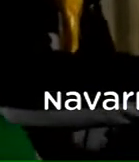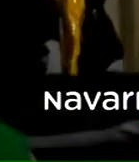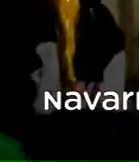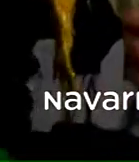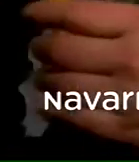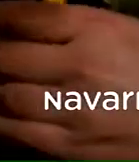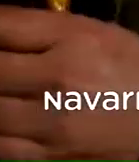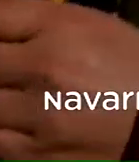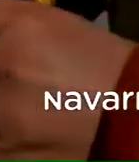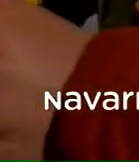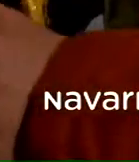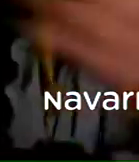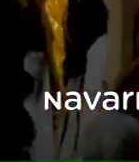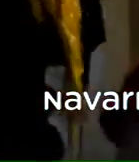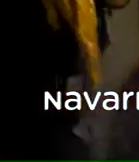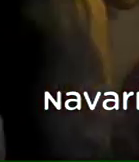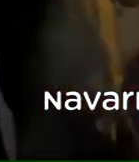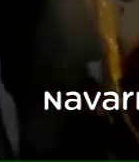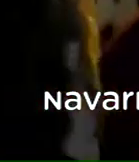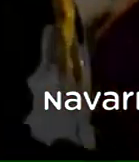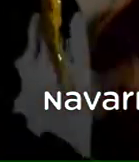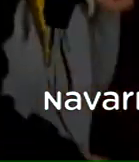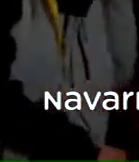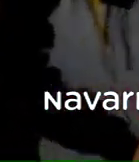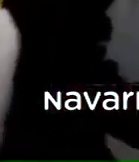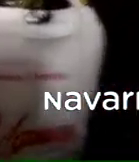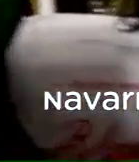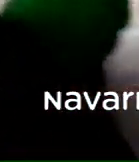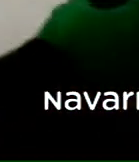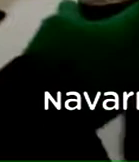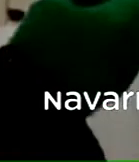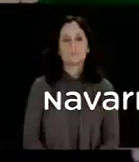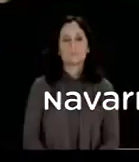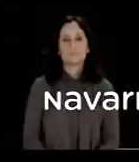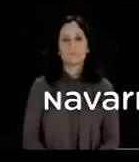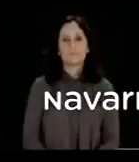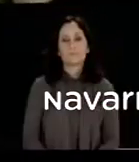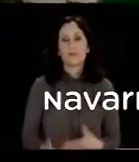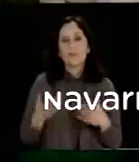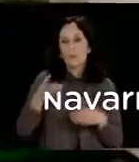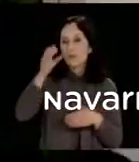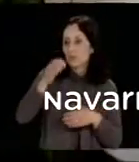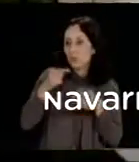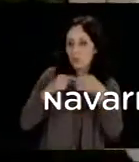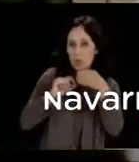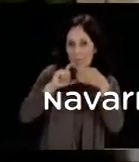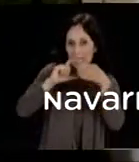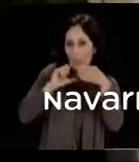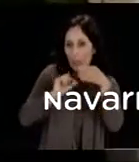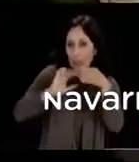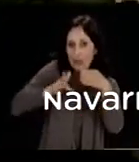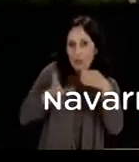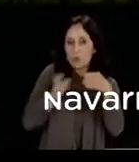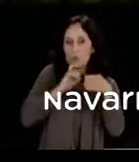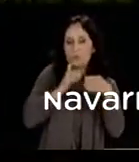Dime. Un vaso vacío. Vacío. Un vaso vacío o lleno, ¿qué estamos pidiendo? Vacío para que me eche. Ya está, sí, ya está, ¿no? Ya lo tenemos echado.